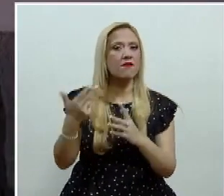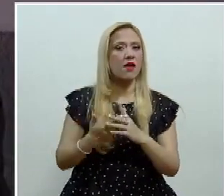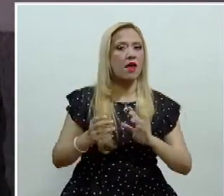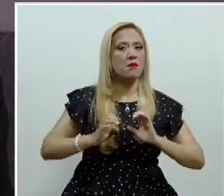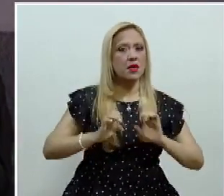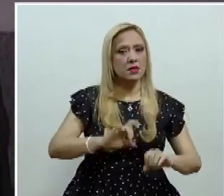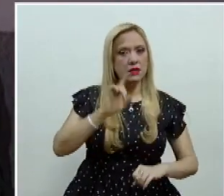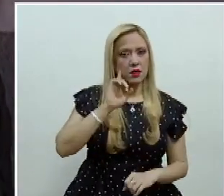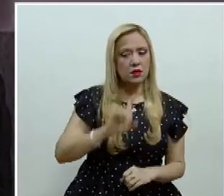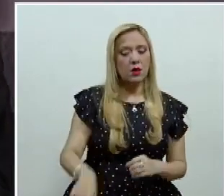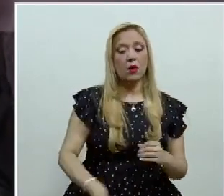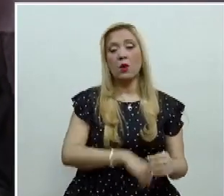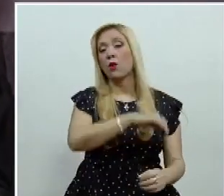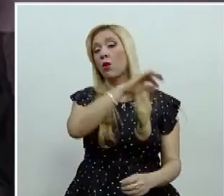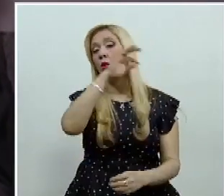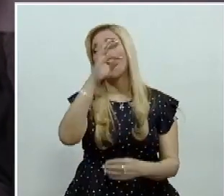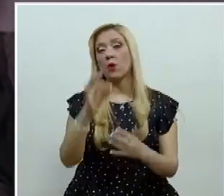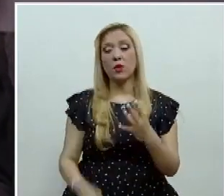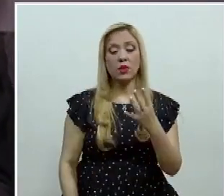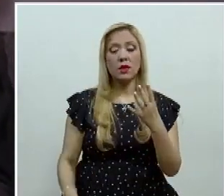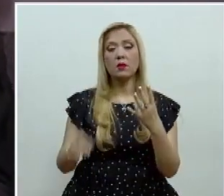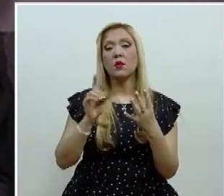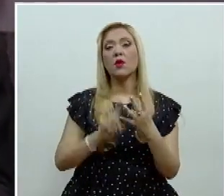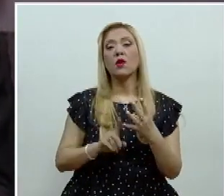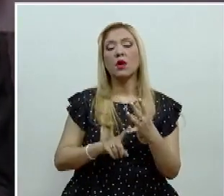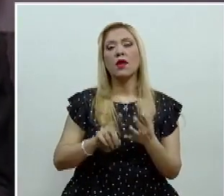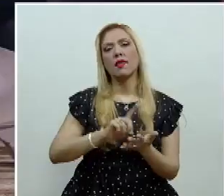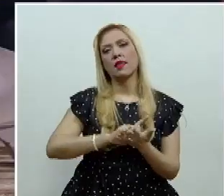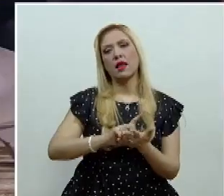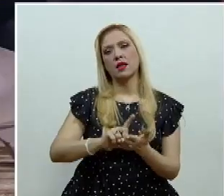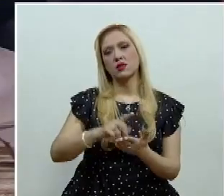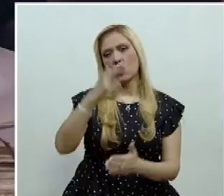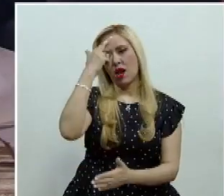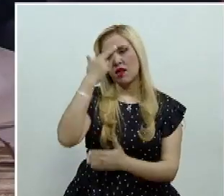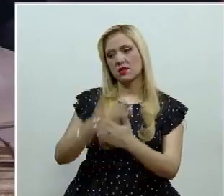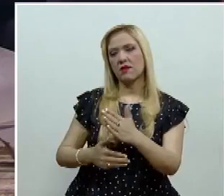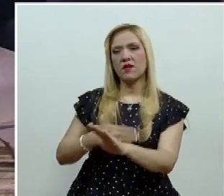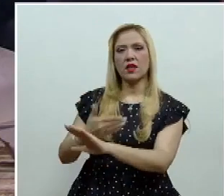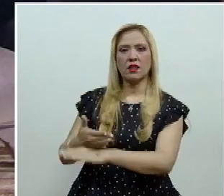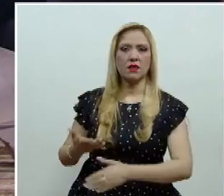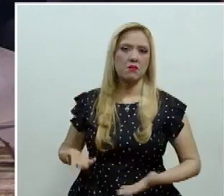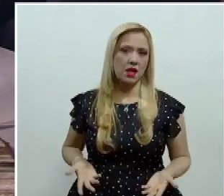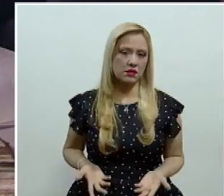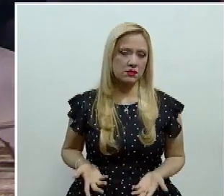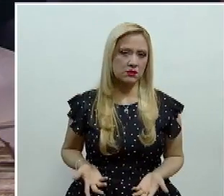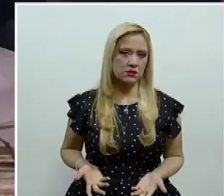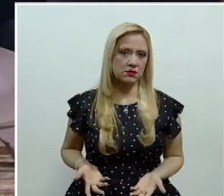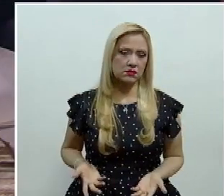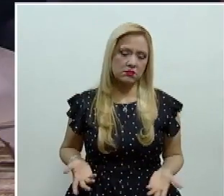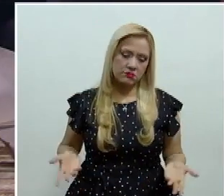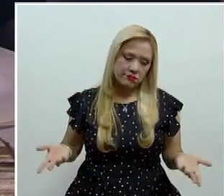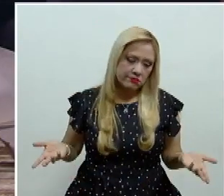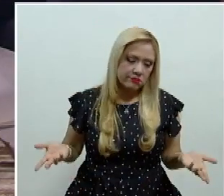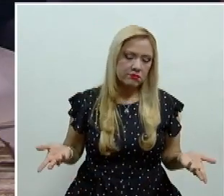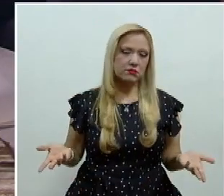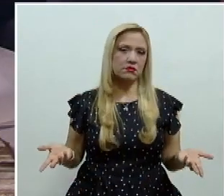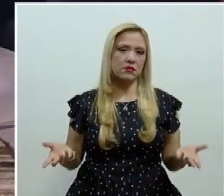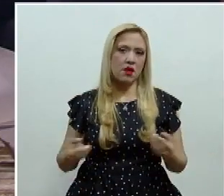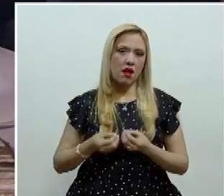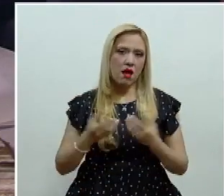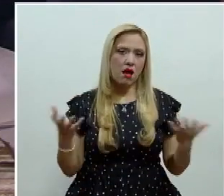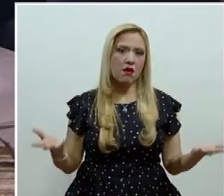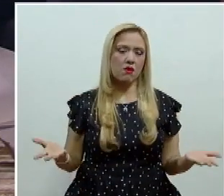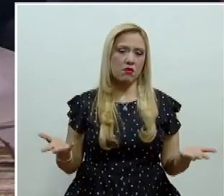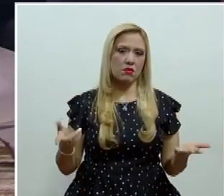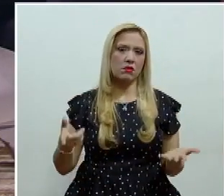en último lugar, para no alargarme tanto, el derecho de las víctimas también. O sea, el derecho de las víctimas de un delito de